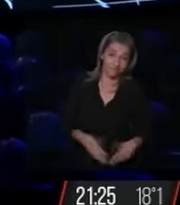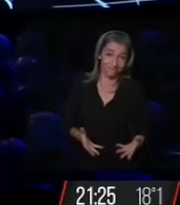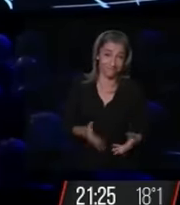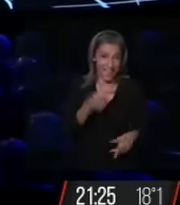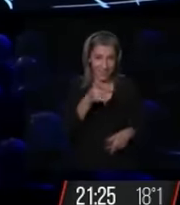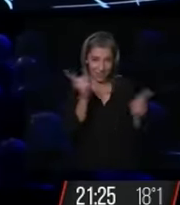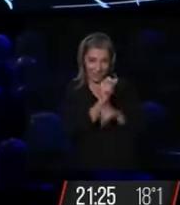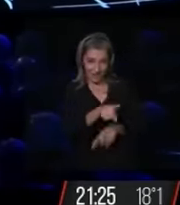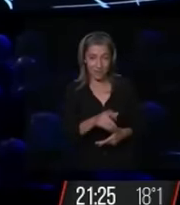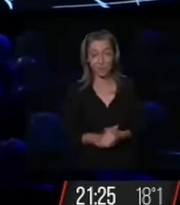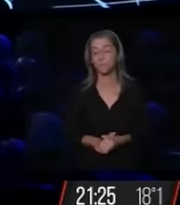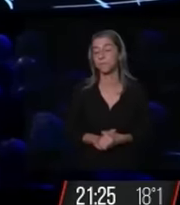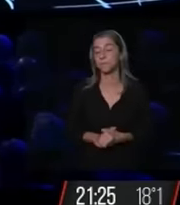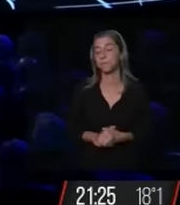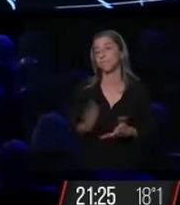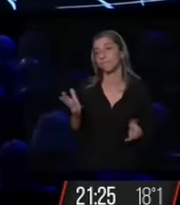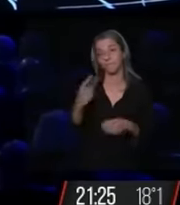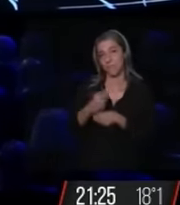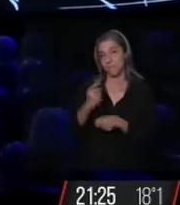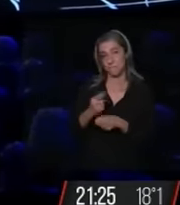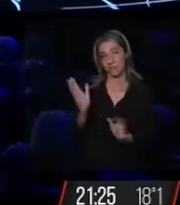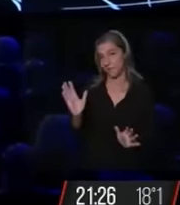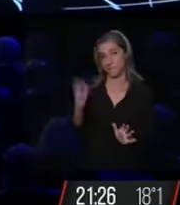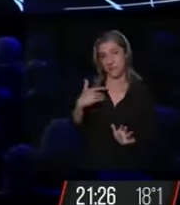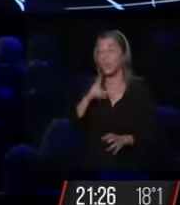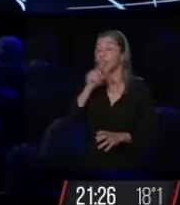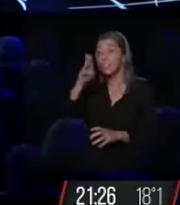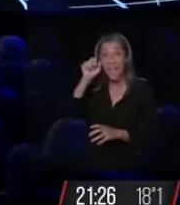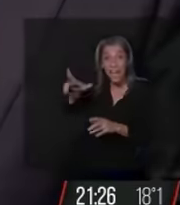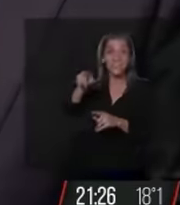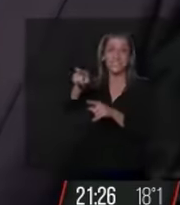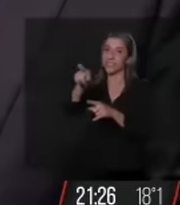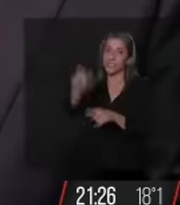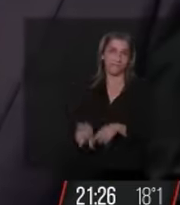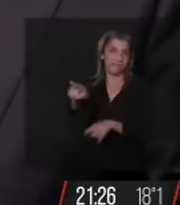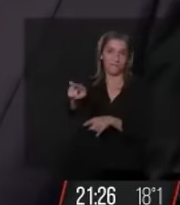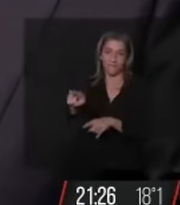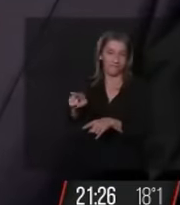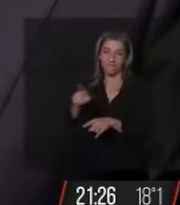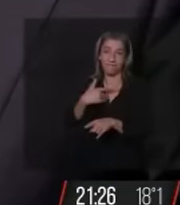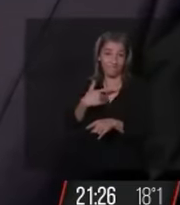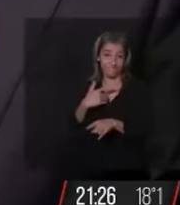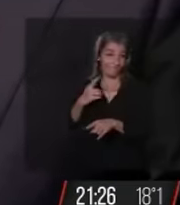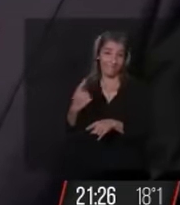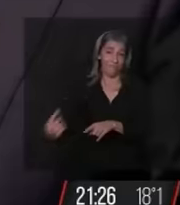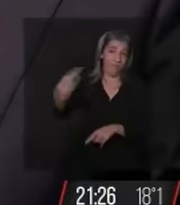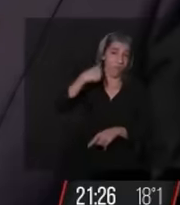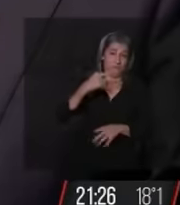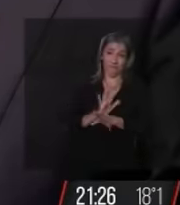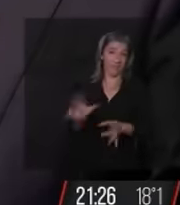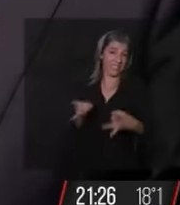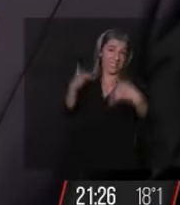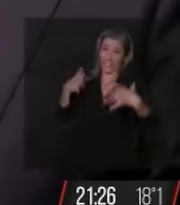Primero, Thatcher es una enemiga de la Argentina, ayer, hoy y siempre. Y nuestros héroes